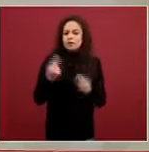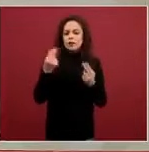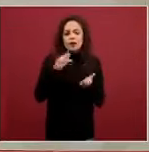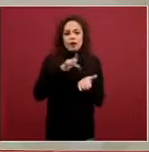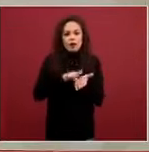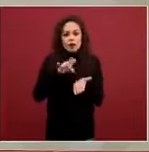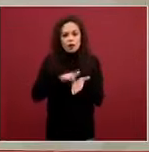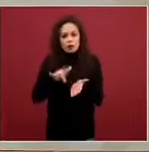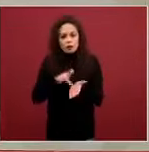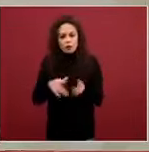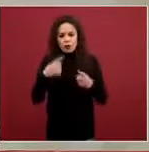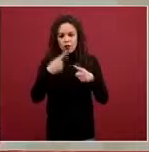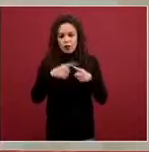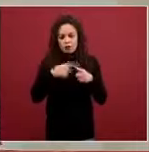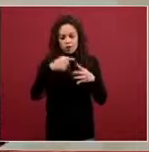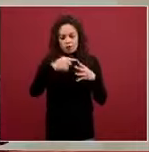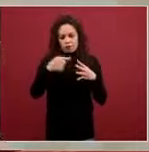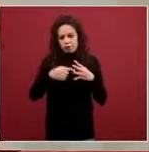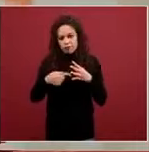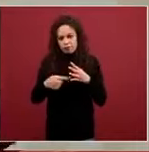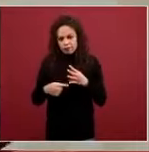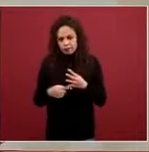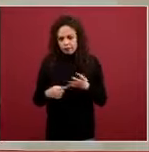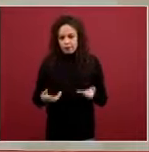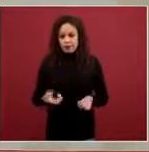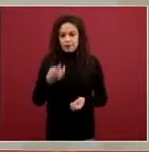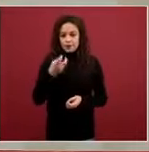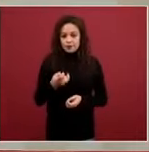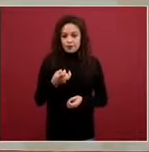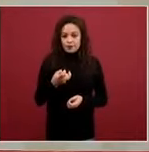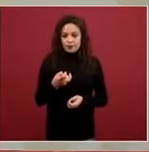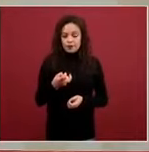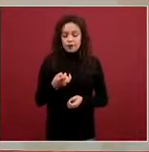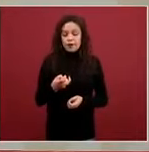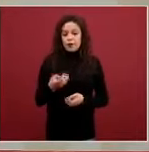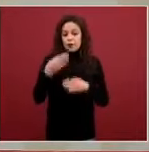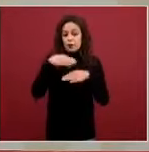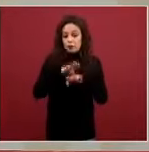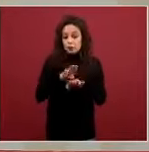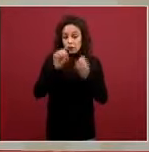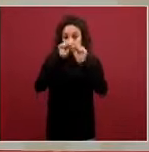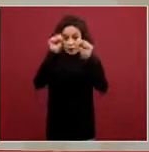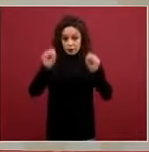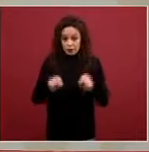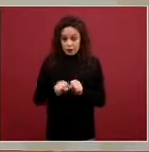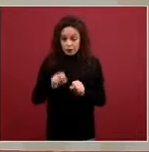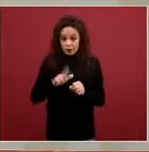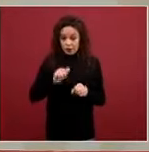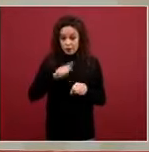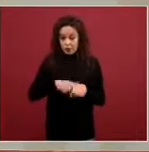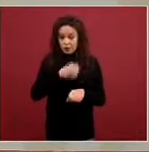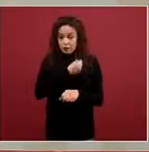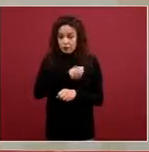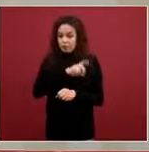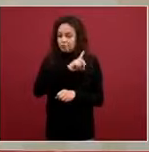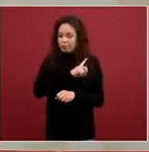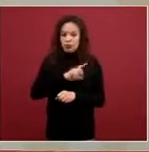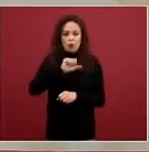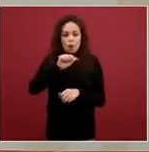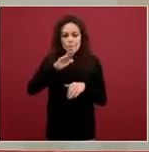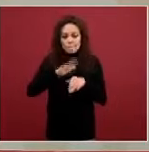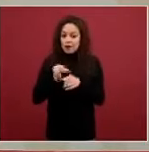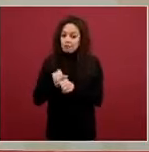serie de aspectos que tienen que ver con la operación más allá del Sistema Nacional de Salud. Y estos